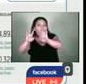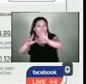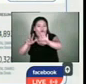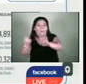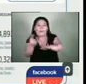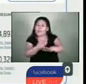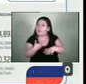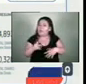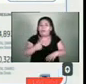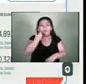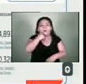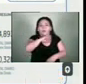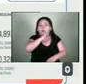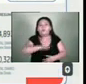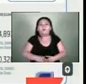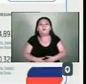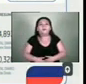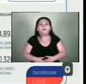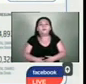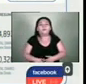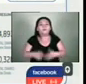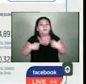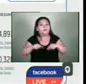87.498. De estos casos activos